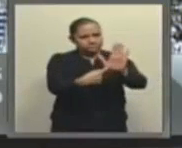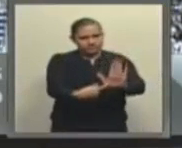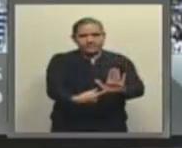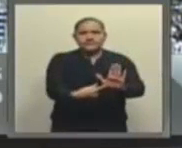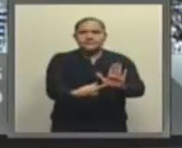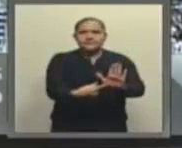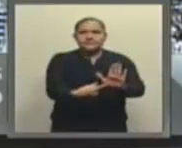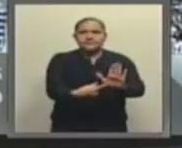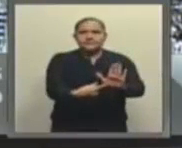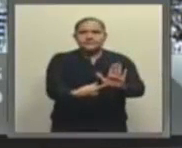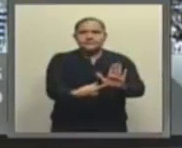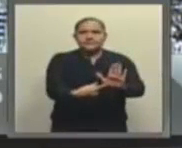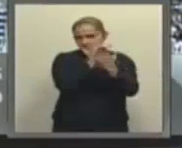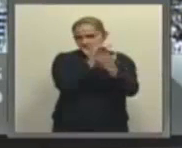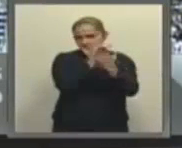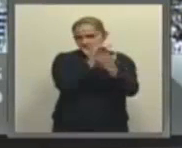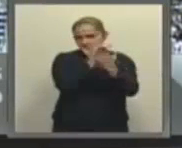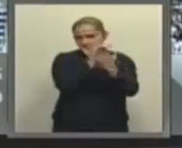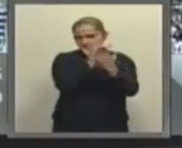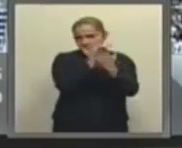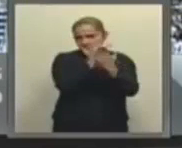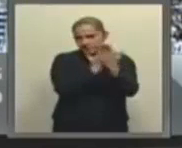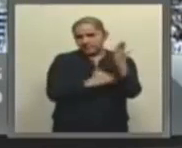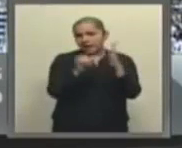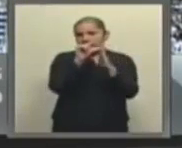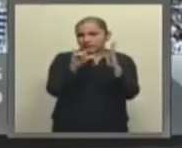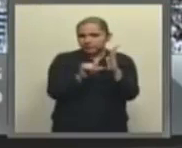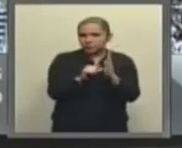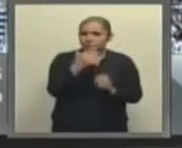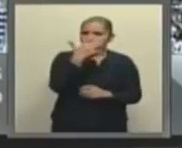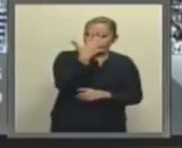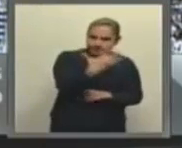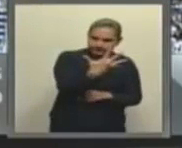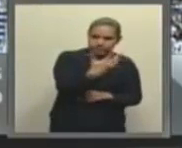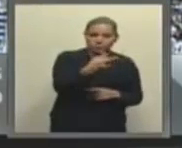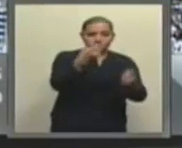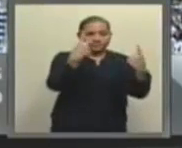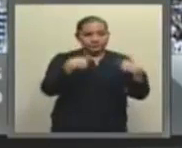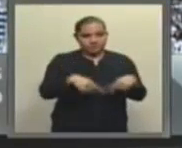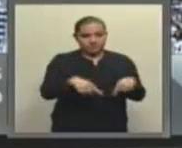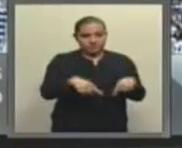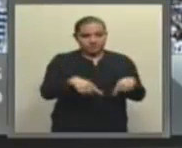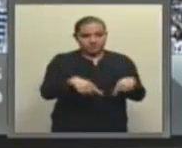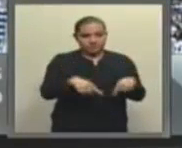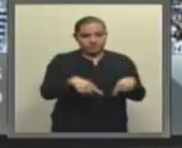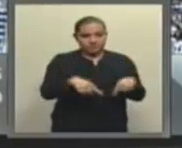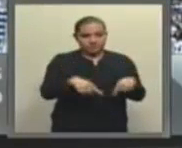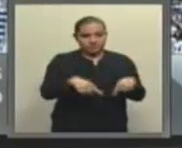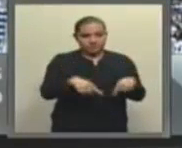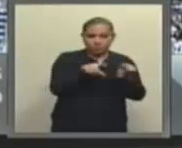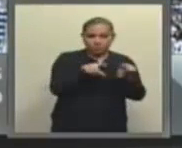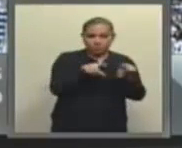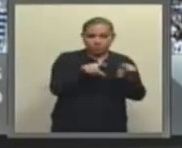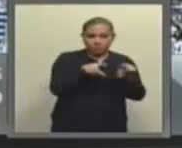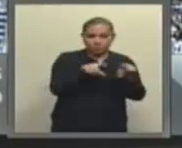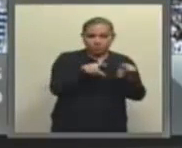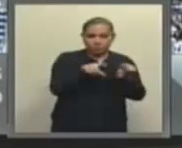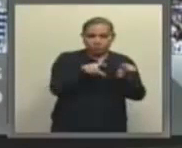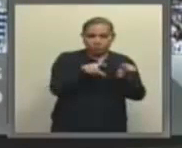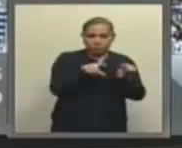varias reservas del artículo 5, del 6, fracción cuarta, del 19, párrafo